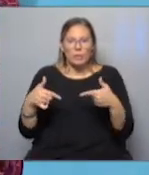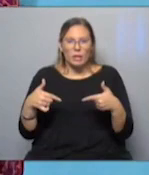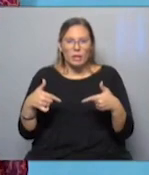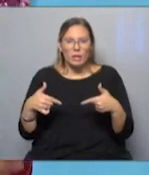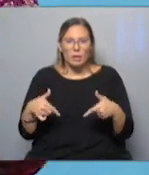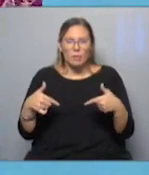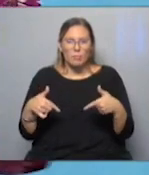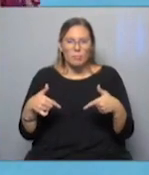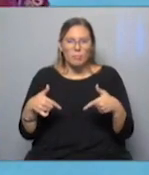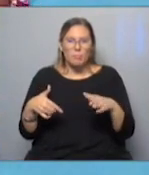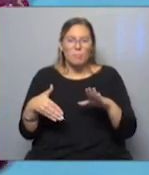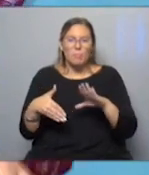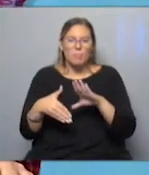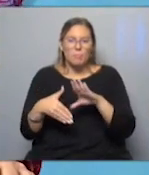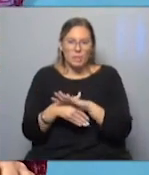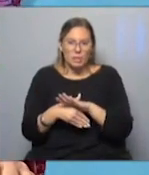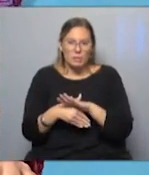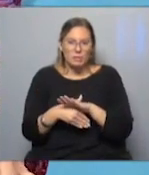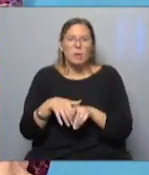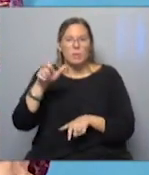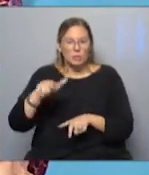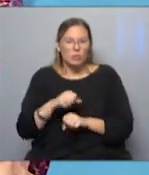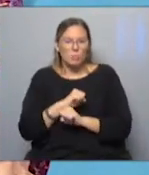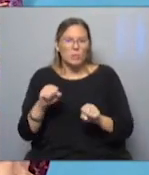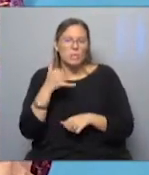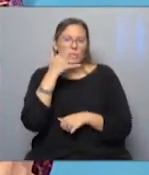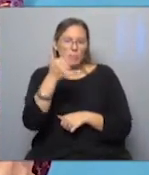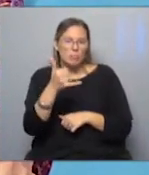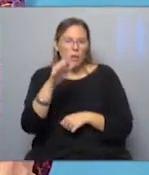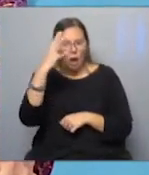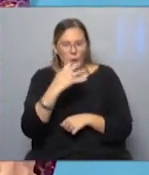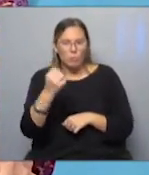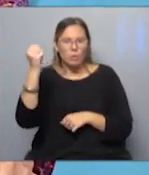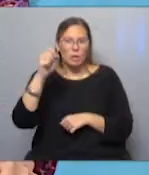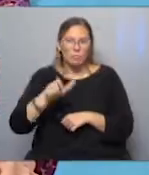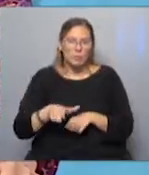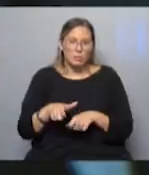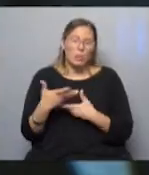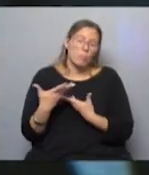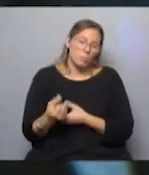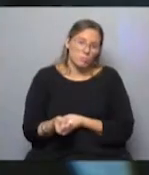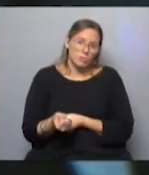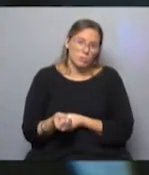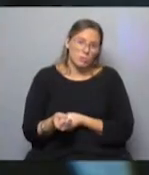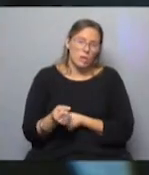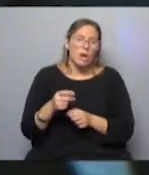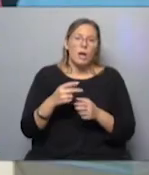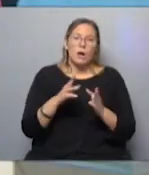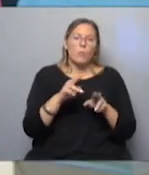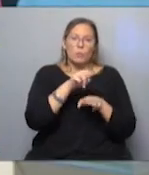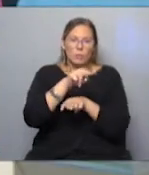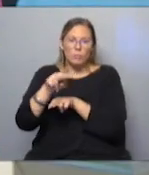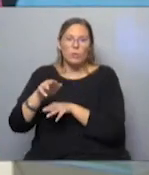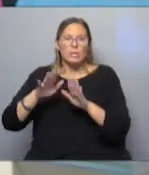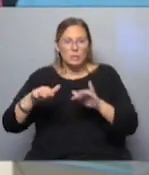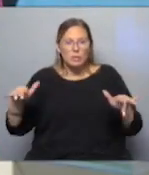no también el vecino esté puede esperar para que vengan a buscar y también para niños y